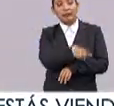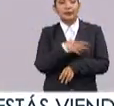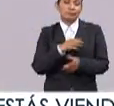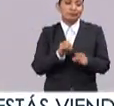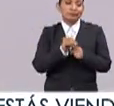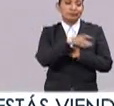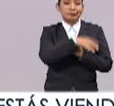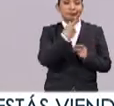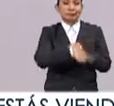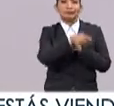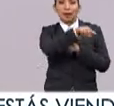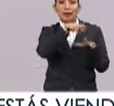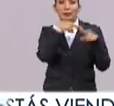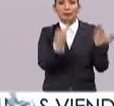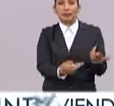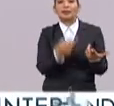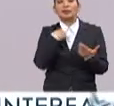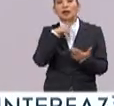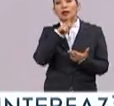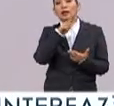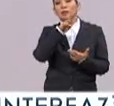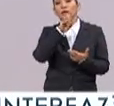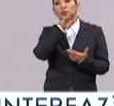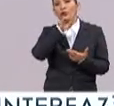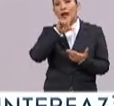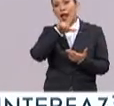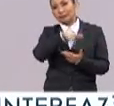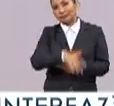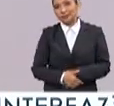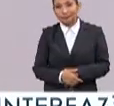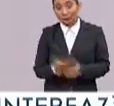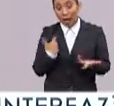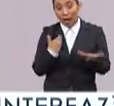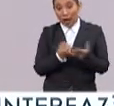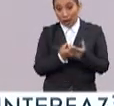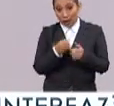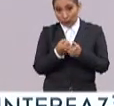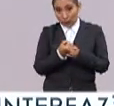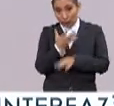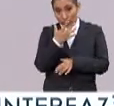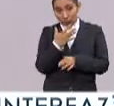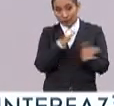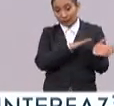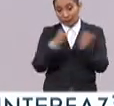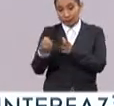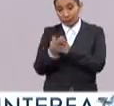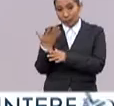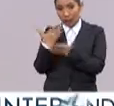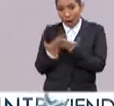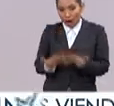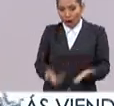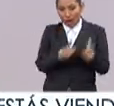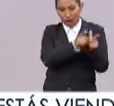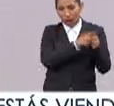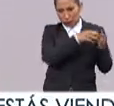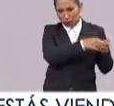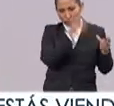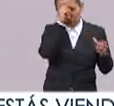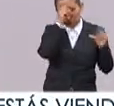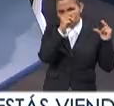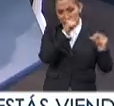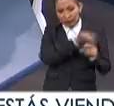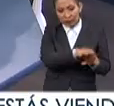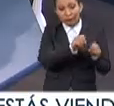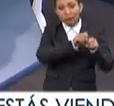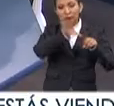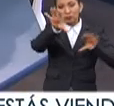obviamente mucho a la revista plural el nuevo número digo la nueva vida de este grupo de intelectuales que se había